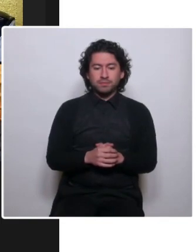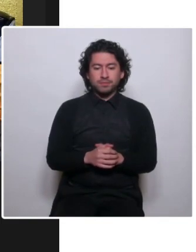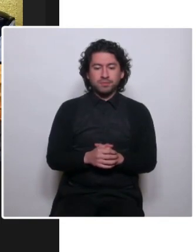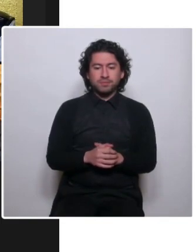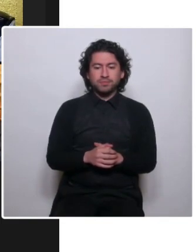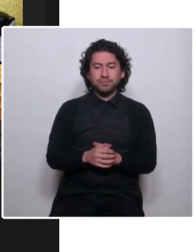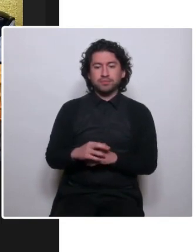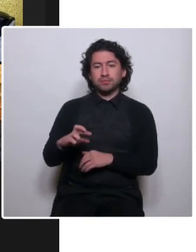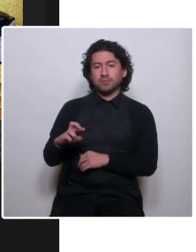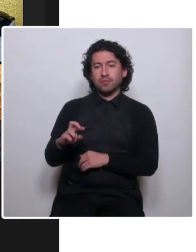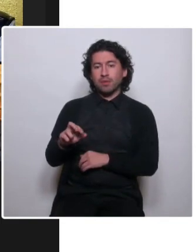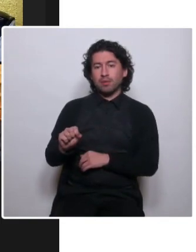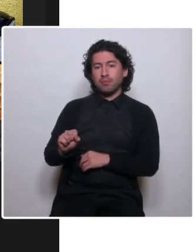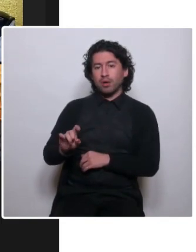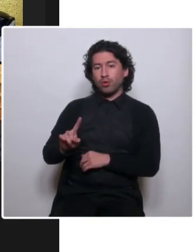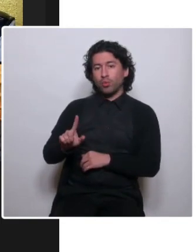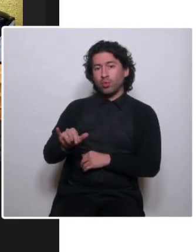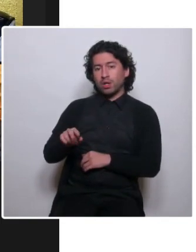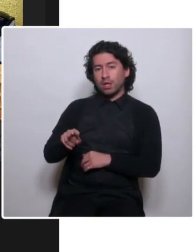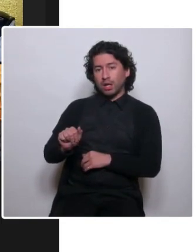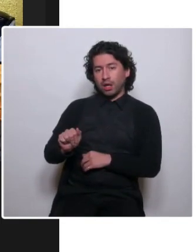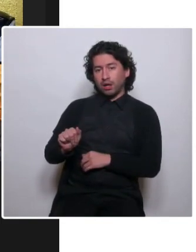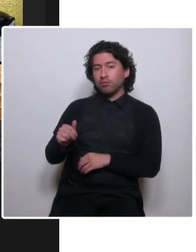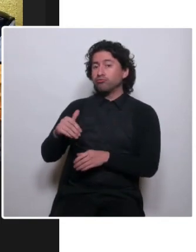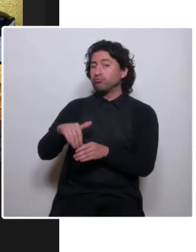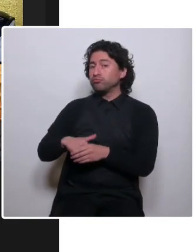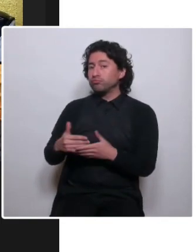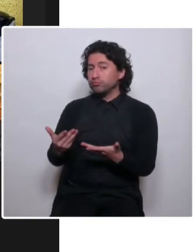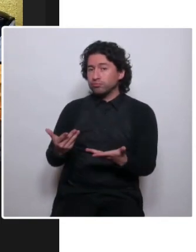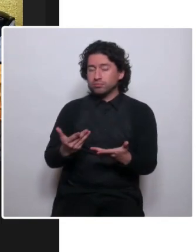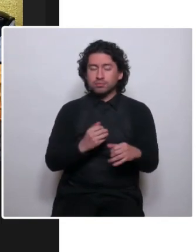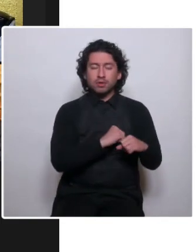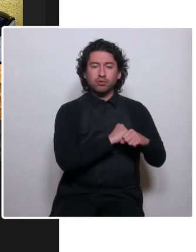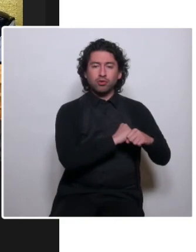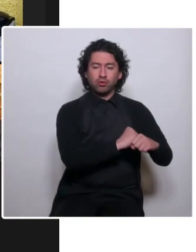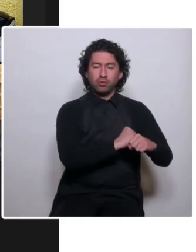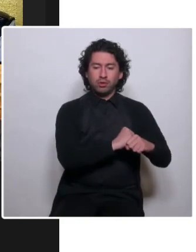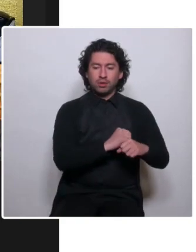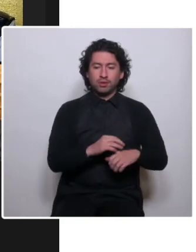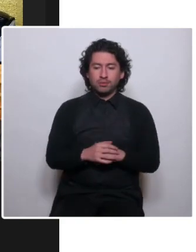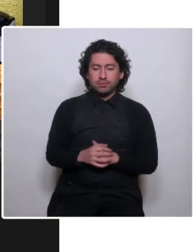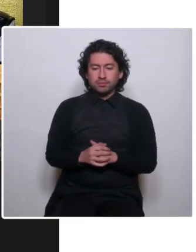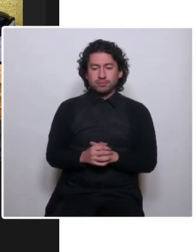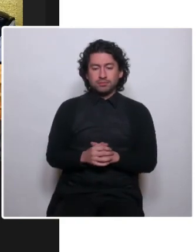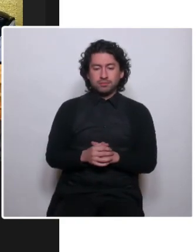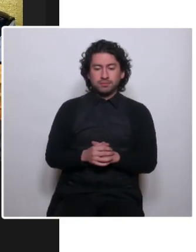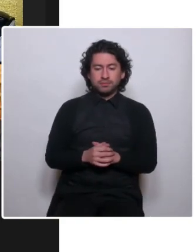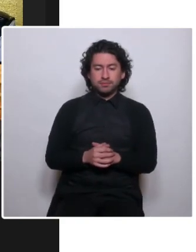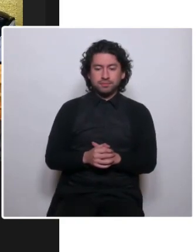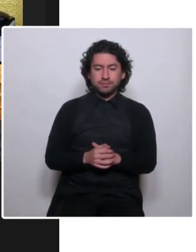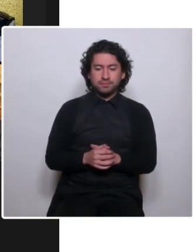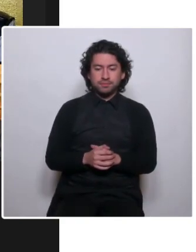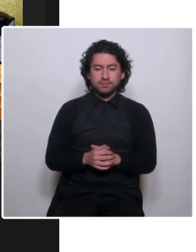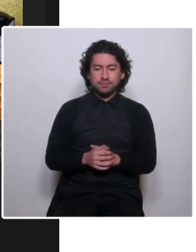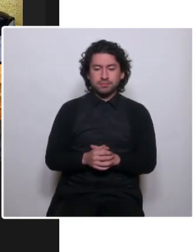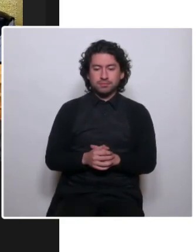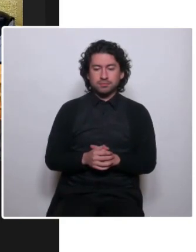secretario. Doña Paulina Valenzuela, ¿cómo vota? En contra, señor secretario.